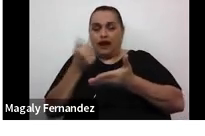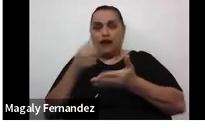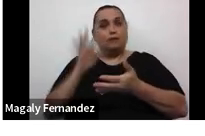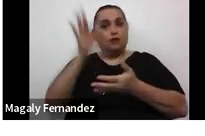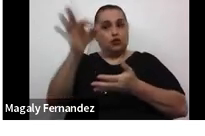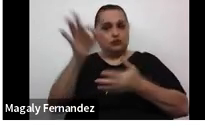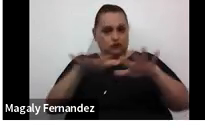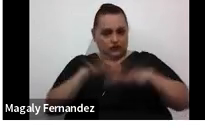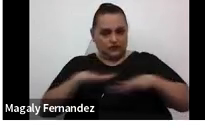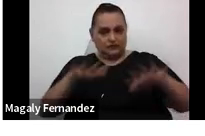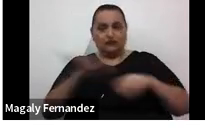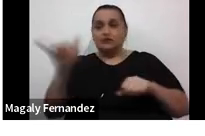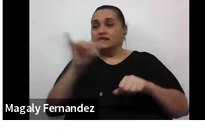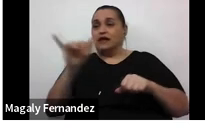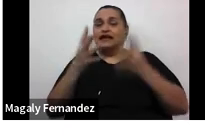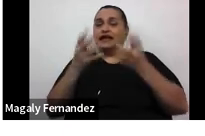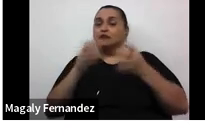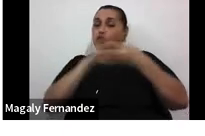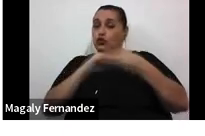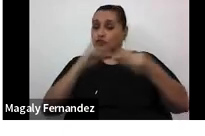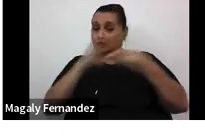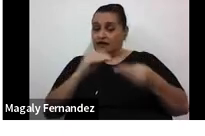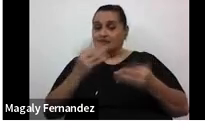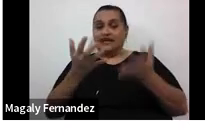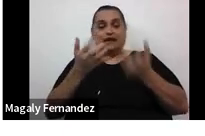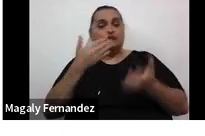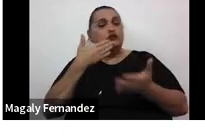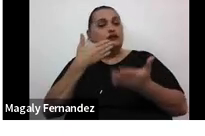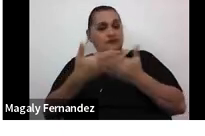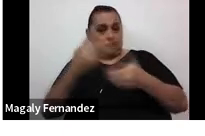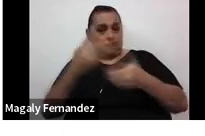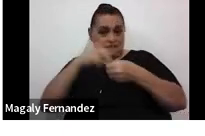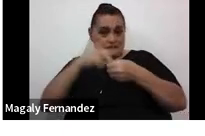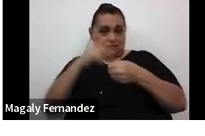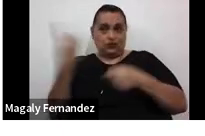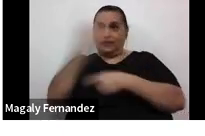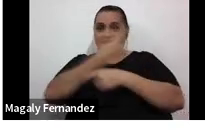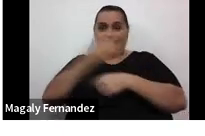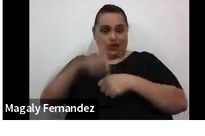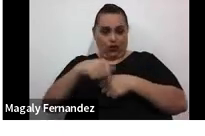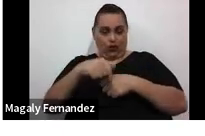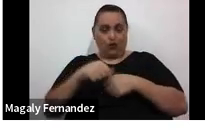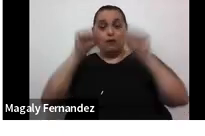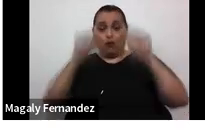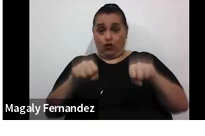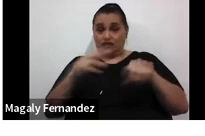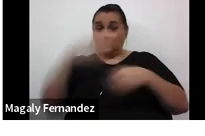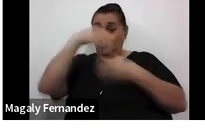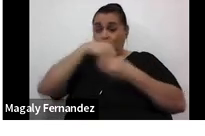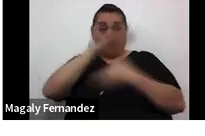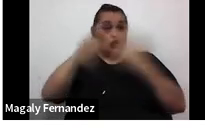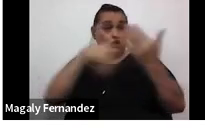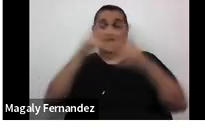También queremos contarles que queremos agradecer su participación el día de hoy por eso dentro de todas las personas que